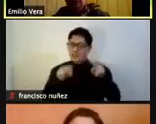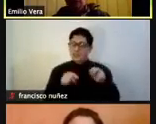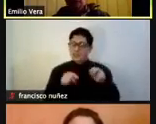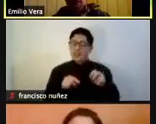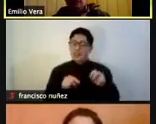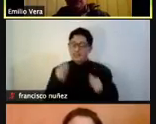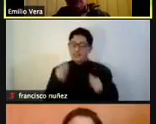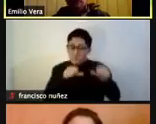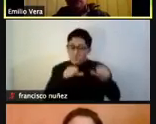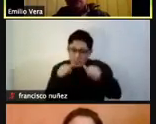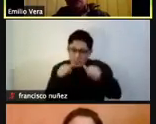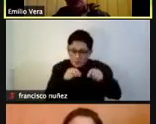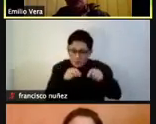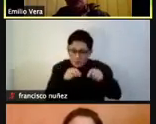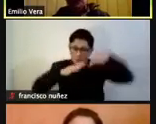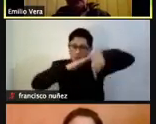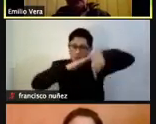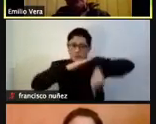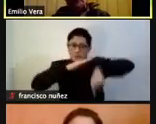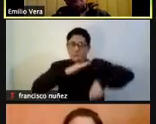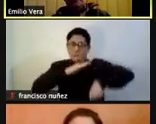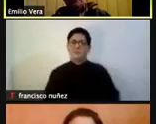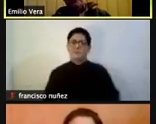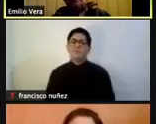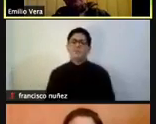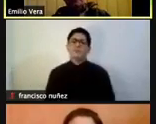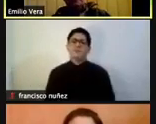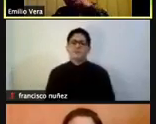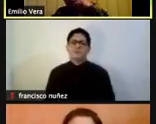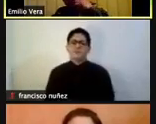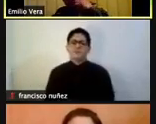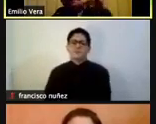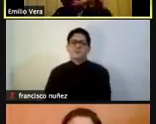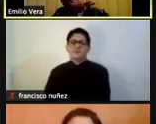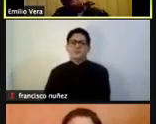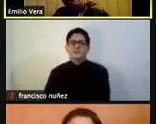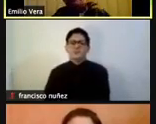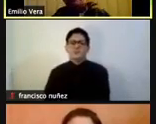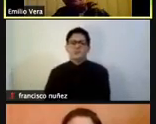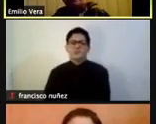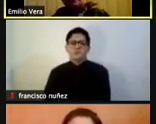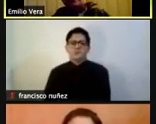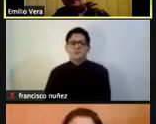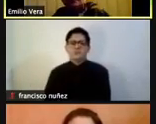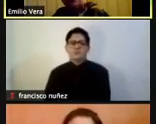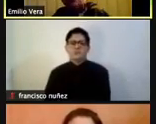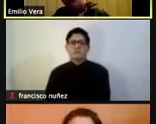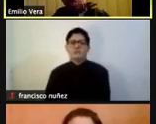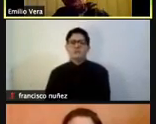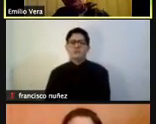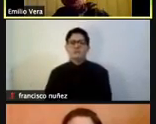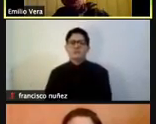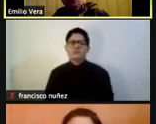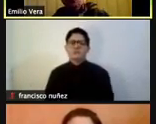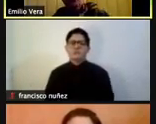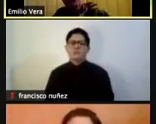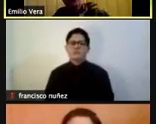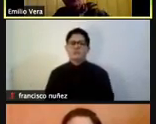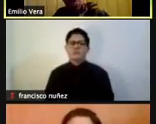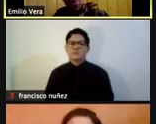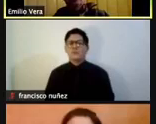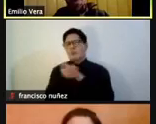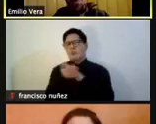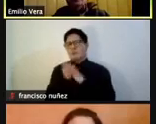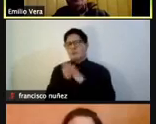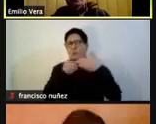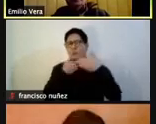A ver, la sísmica propiamente tal hace uso de, bueno, un barco ese